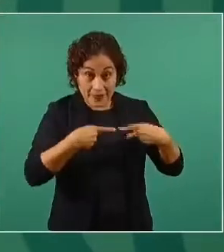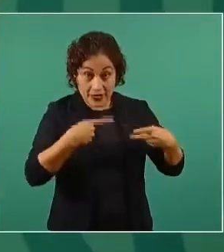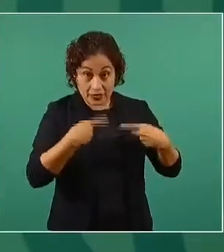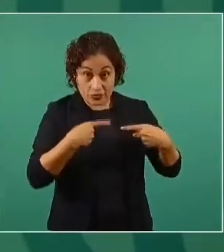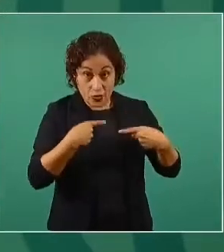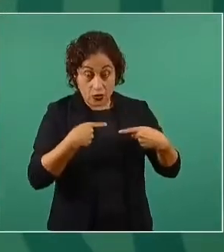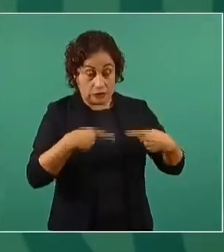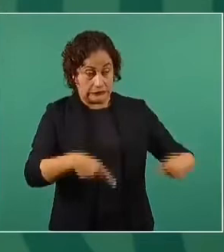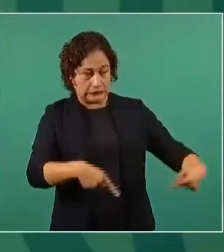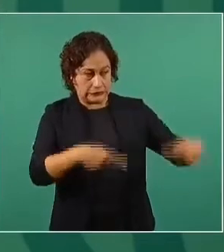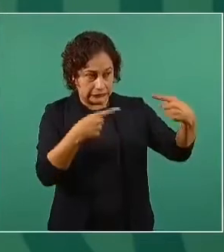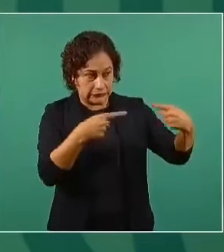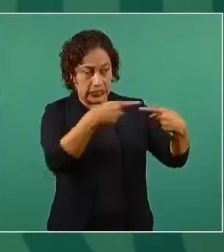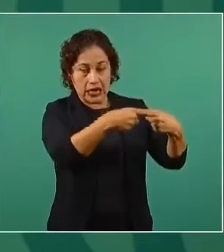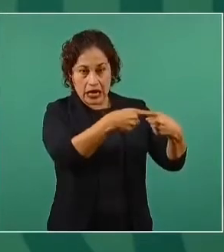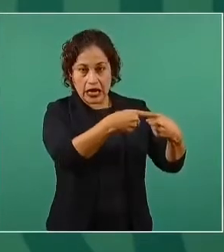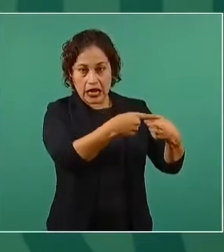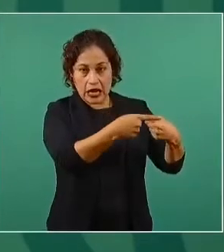se sinceran,